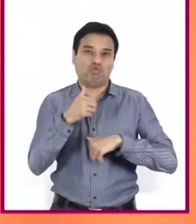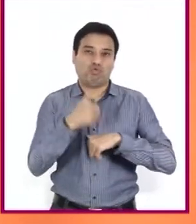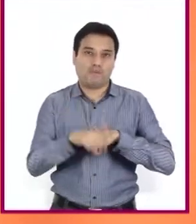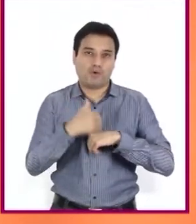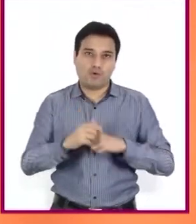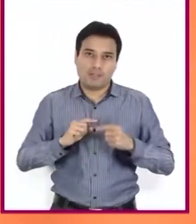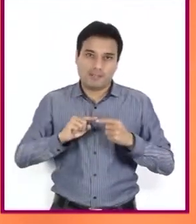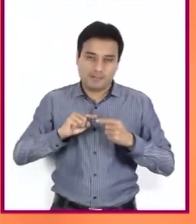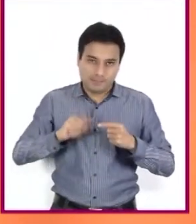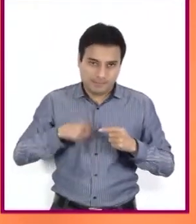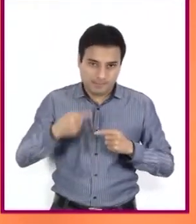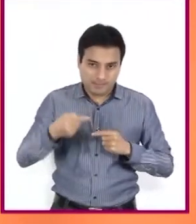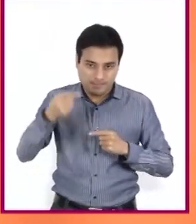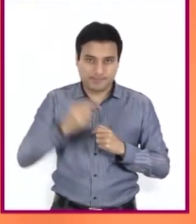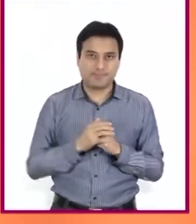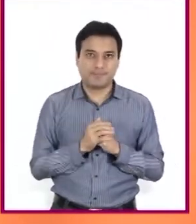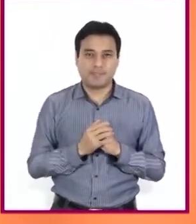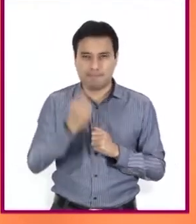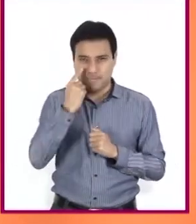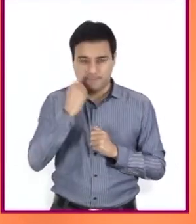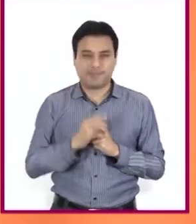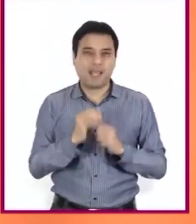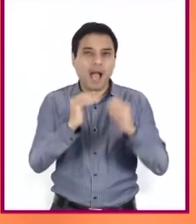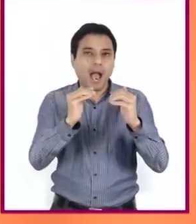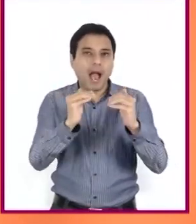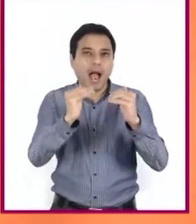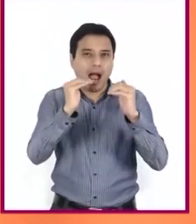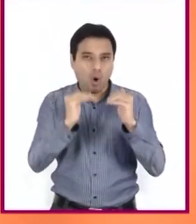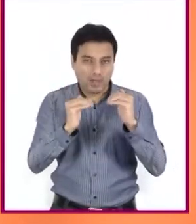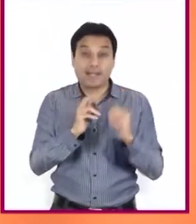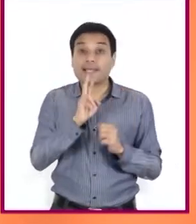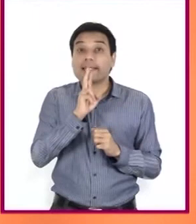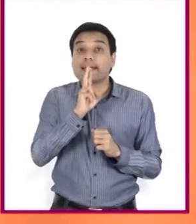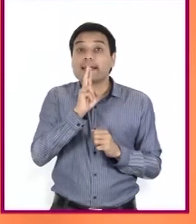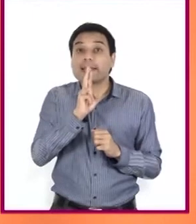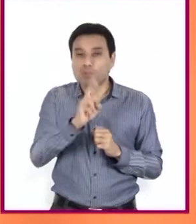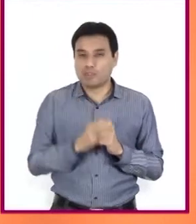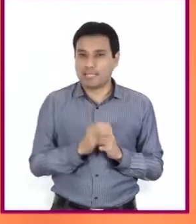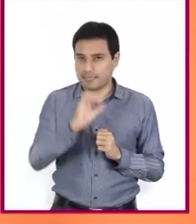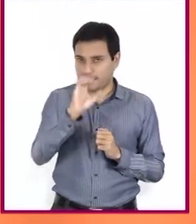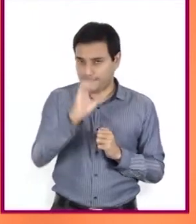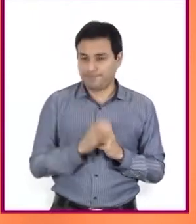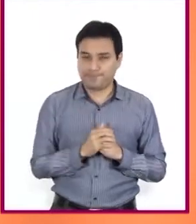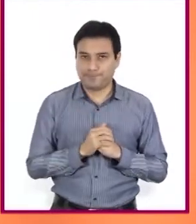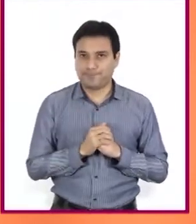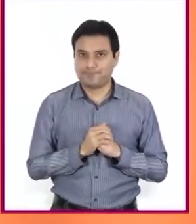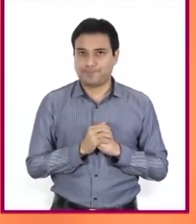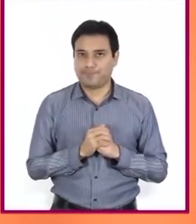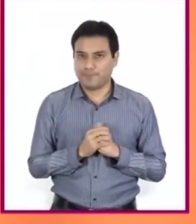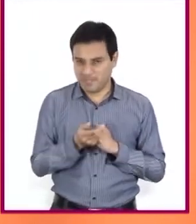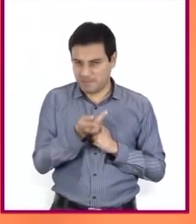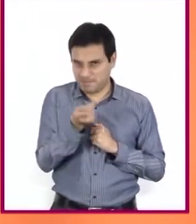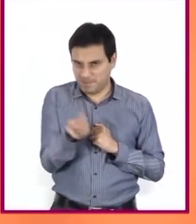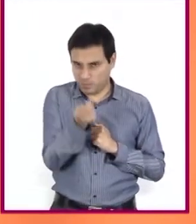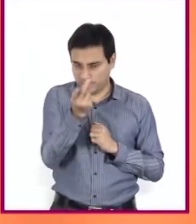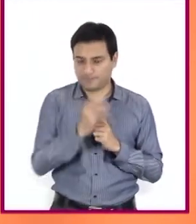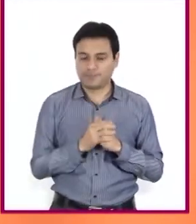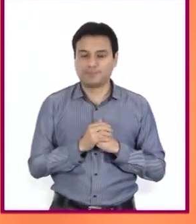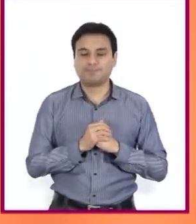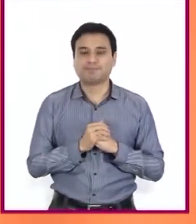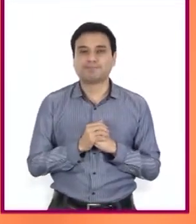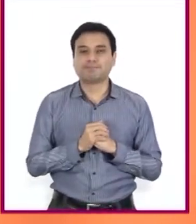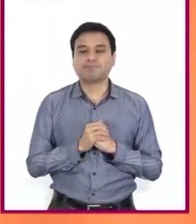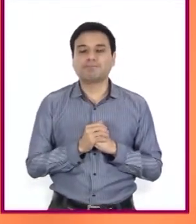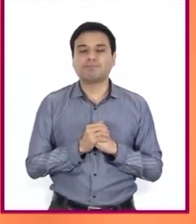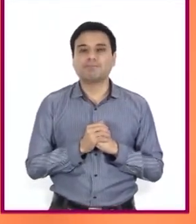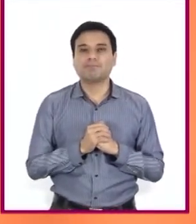cubos. Ahora demos respuesta a la pregunta del inciso C, la cual menciona que en una